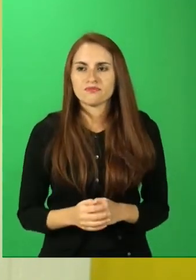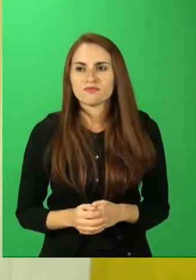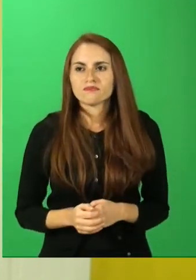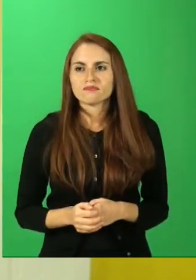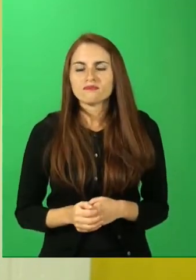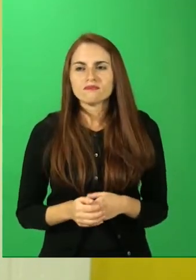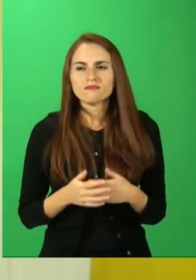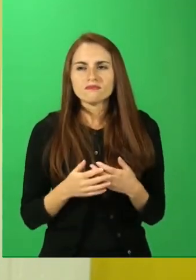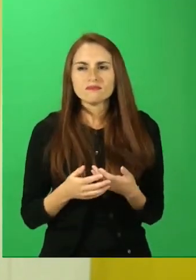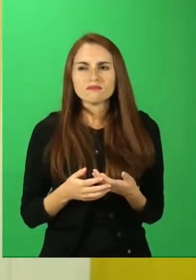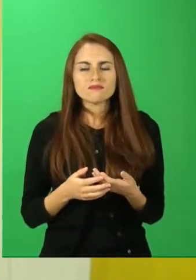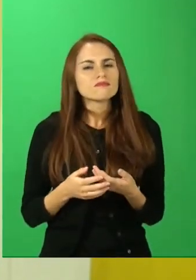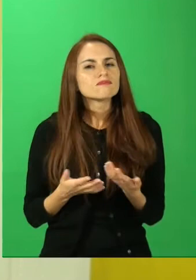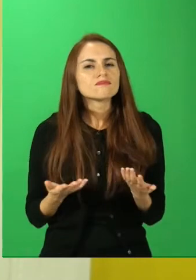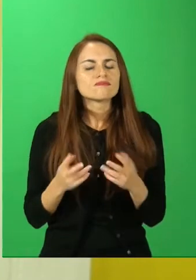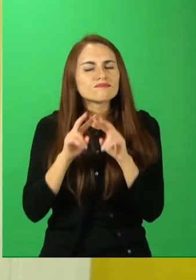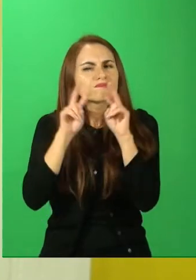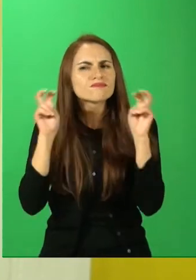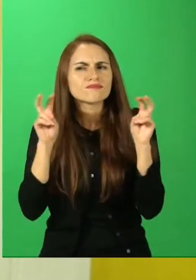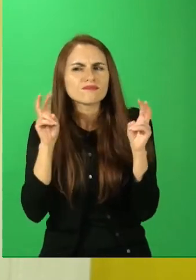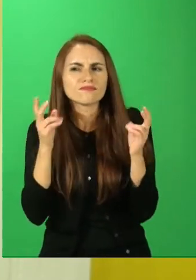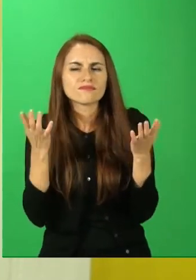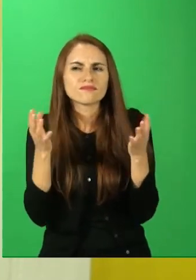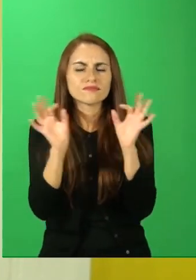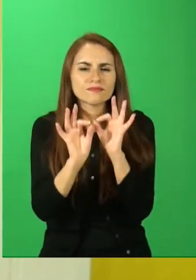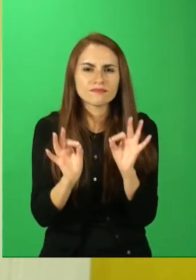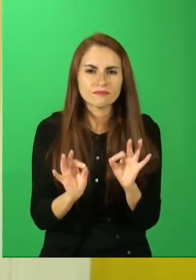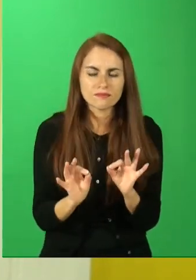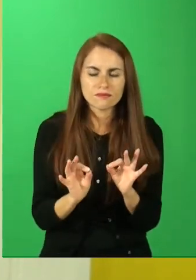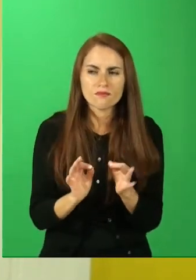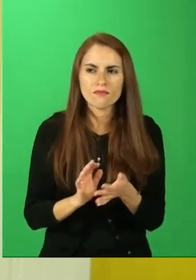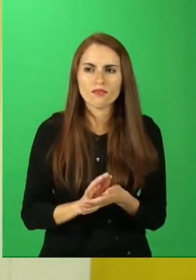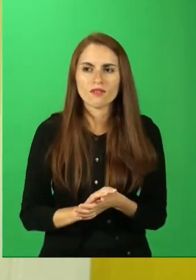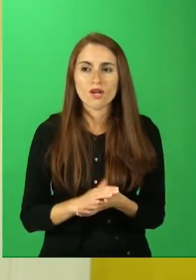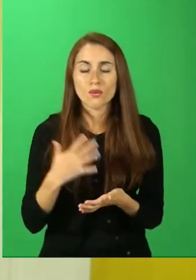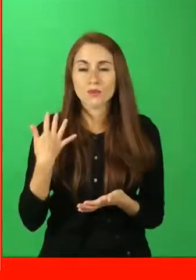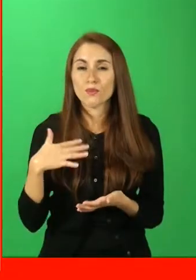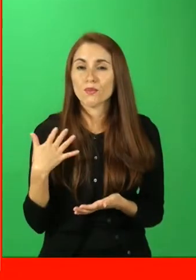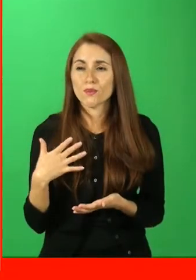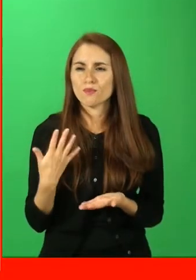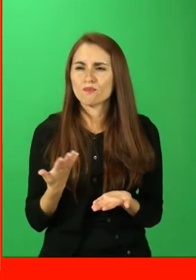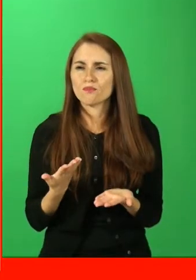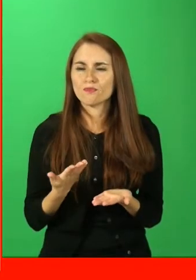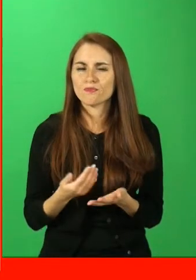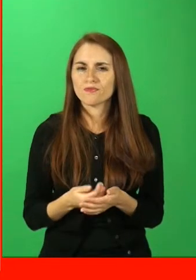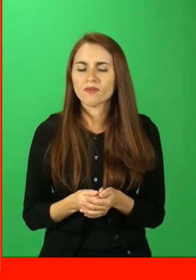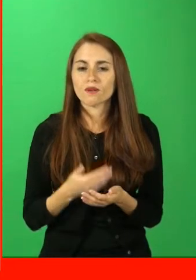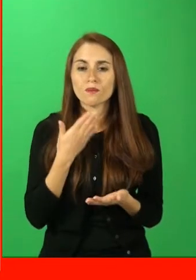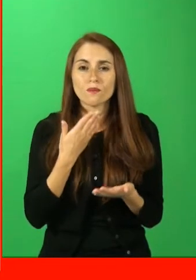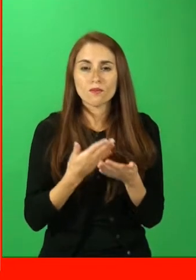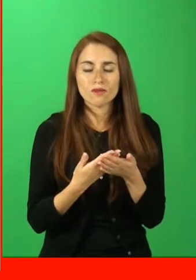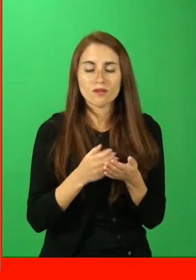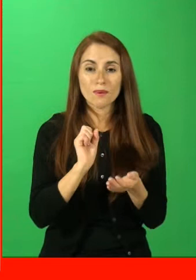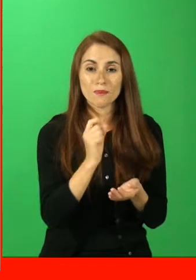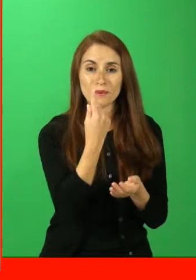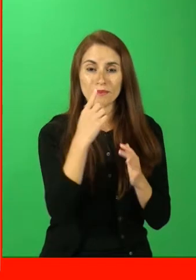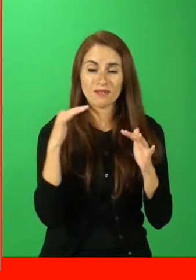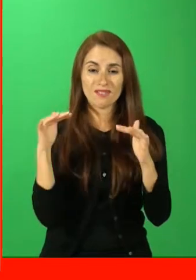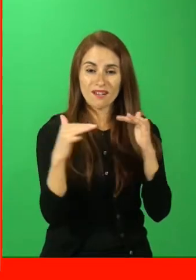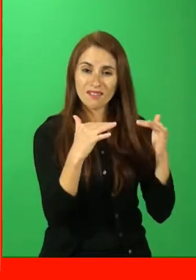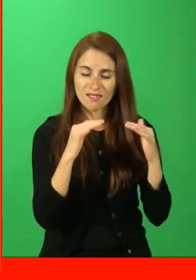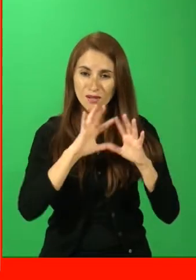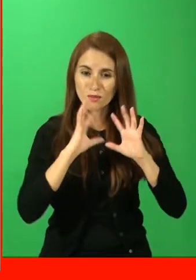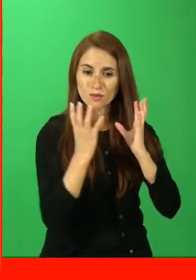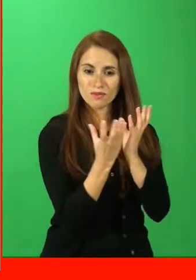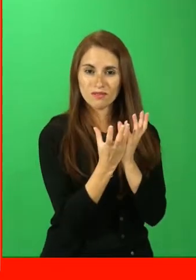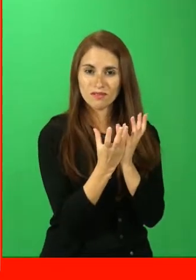Dentro del contexto, uno de los elementos más relevantes es que al terminar la Primera Guerra, Italia